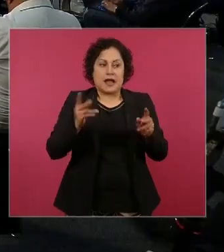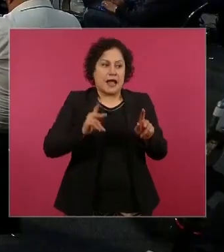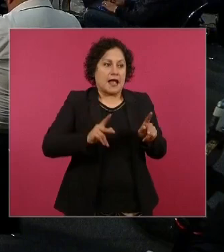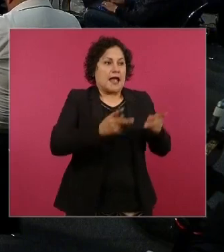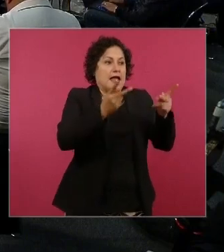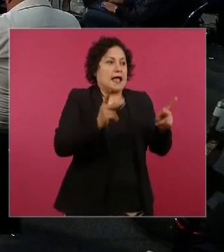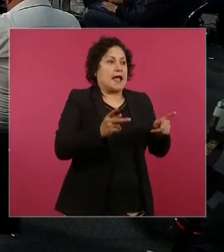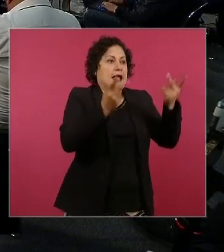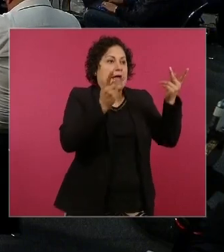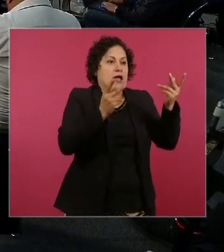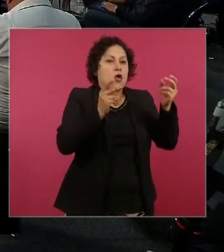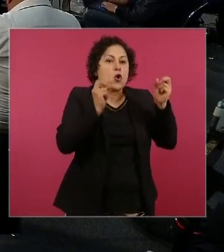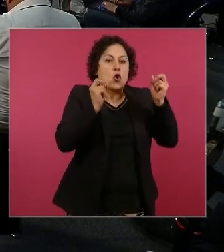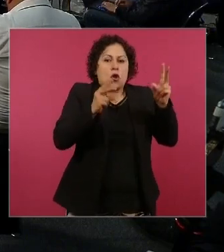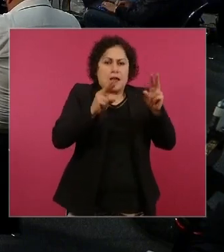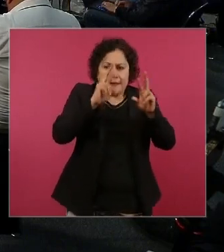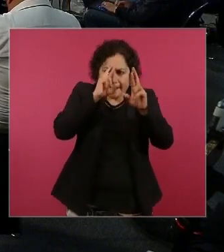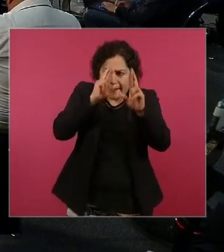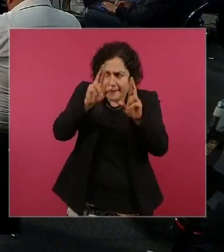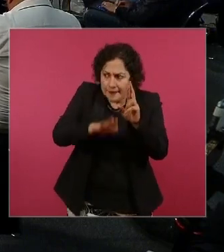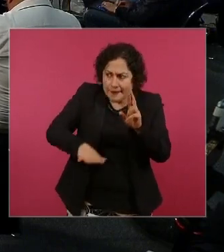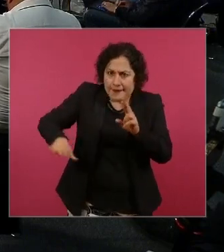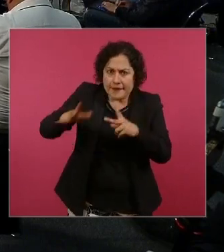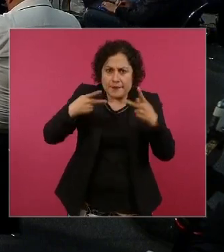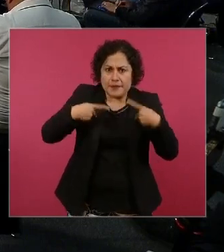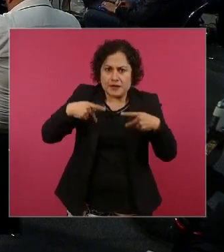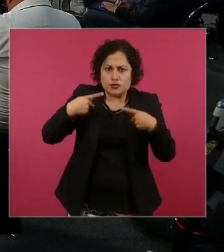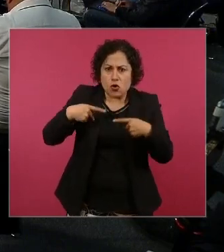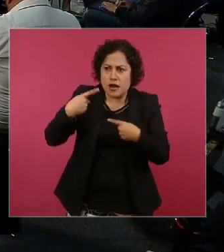su presupuesto, pero no,